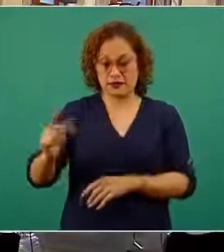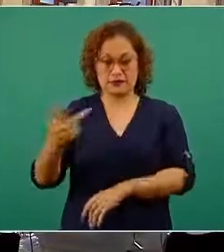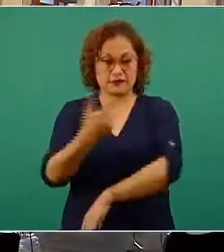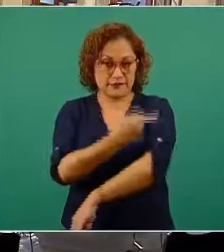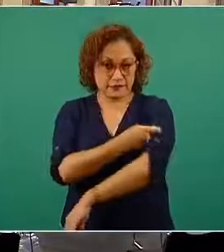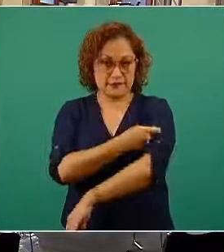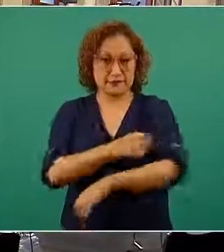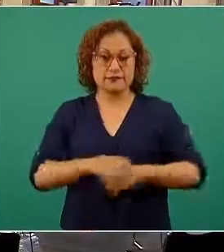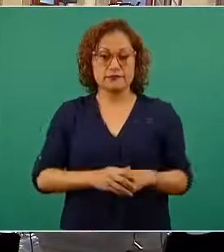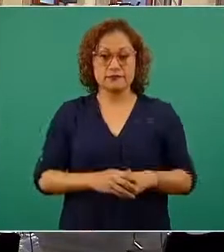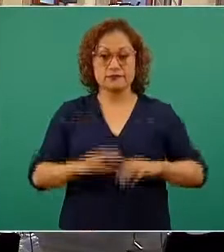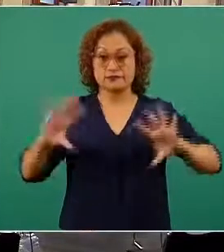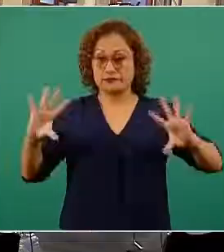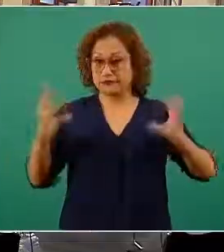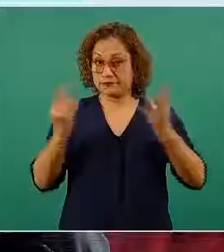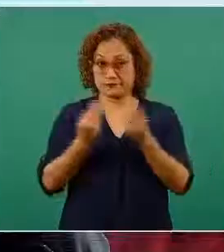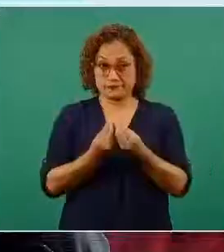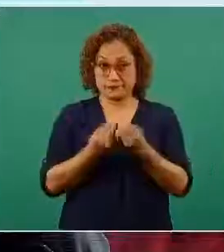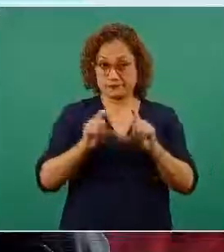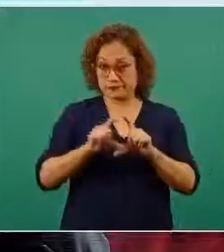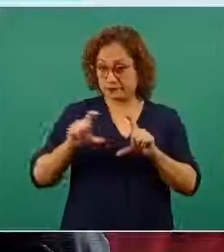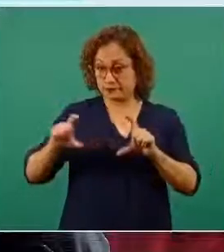Aquí está el resumen, ya se suman